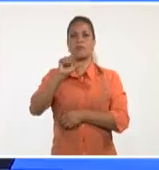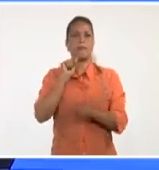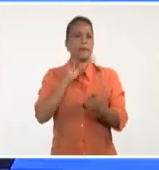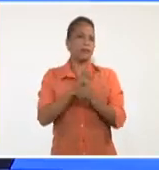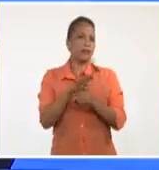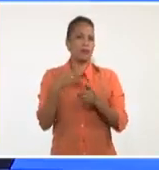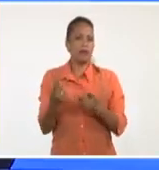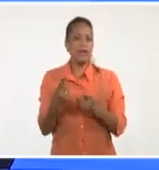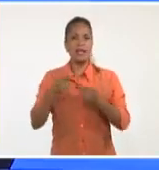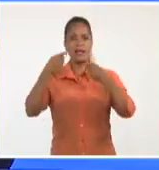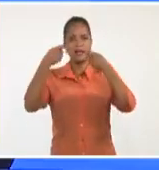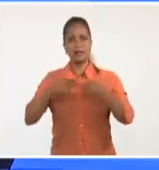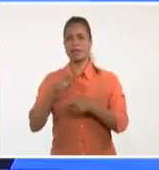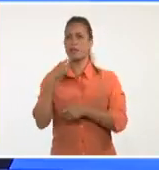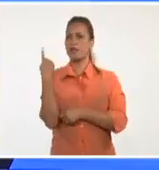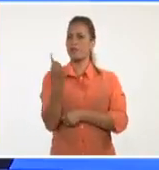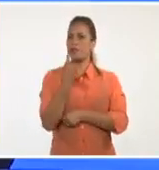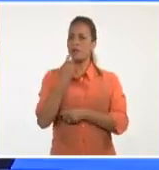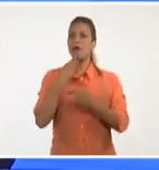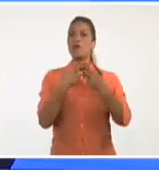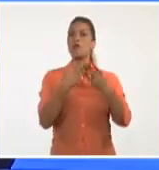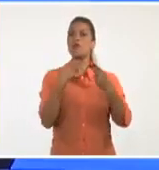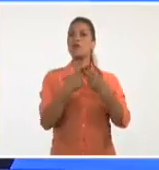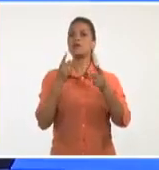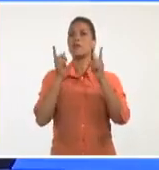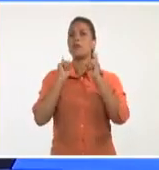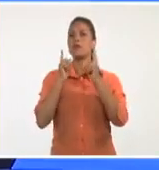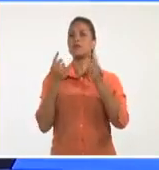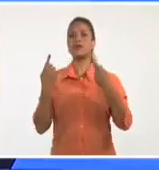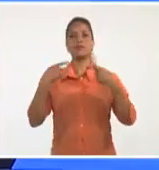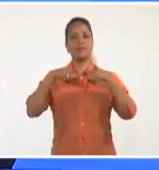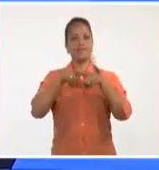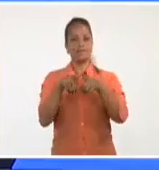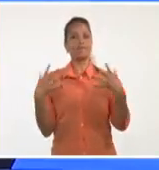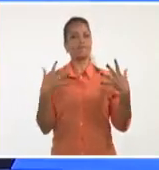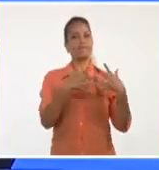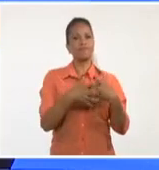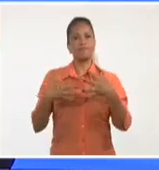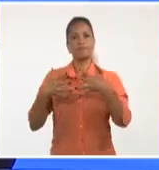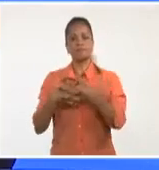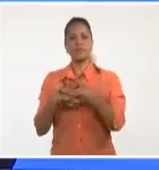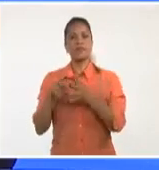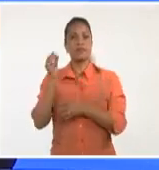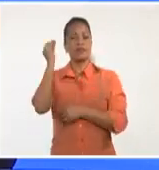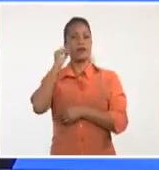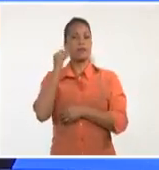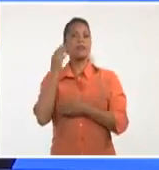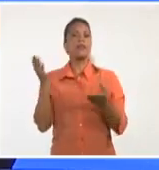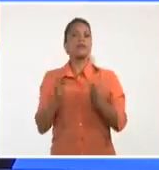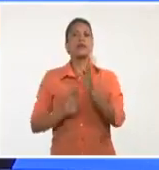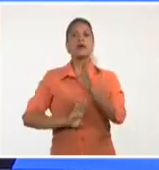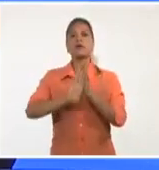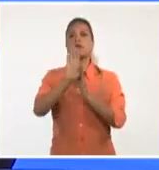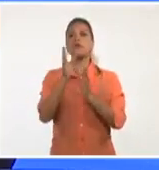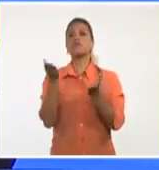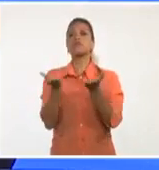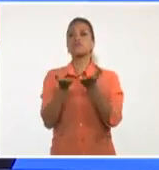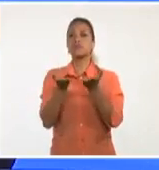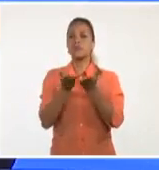realidades nacionales, la confianza política mutua, una visión común del desarrollo sostenible y la mayor